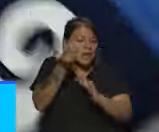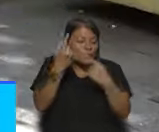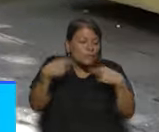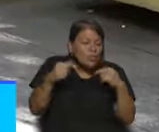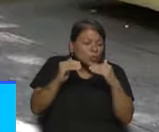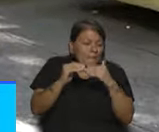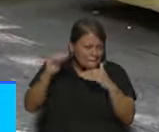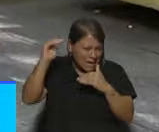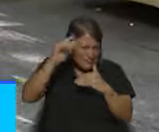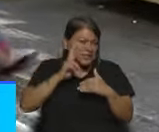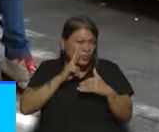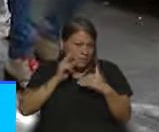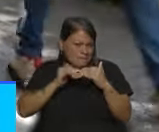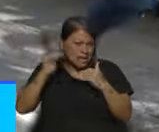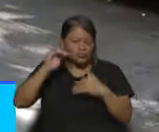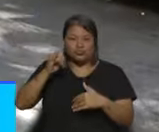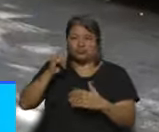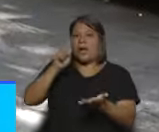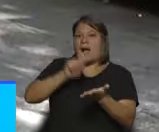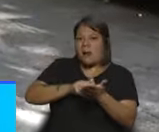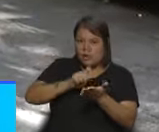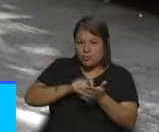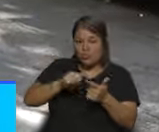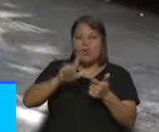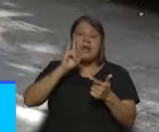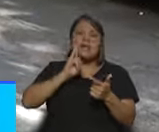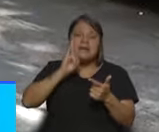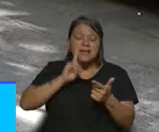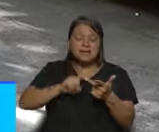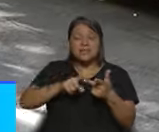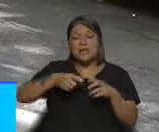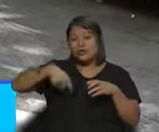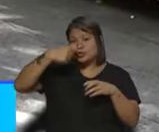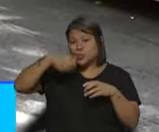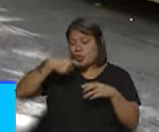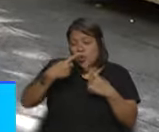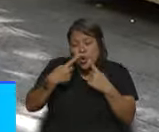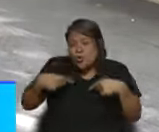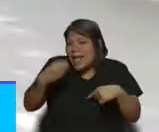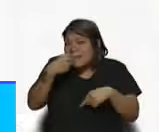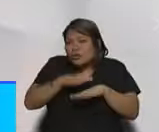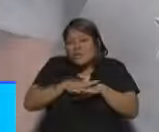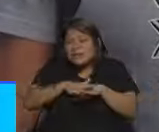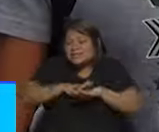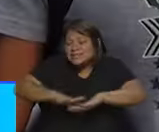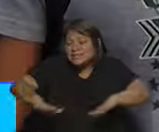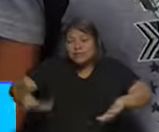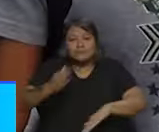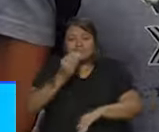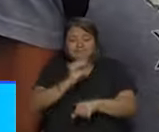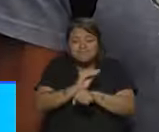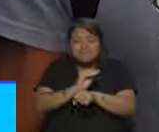más en el arroz s en el arroz la leche El yogur las cosas básicas que los chicos comen la verdad que s Verdad que es